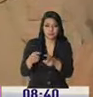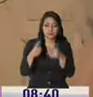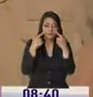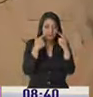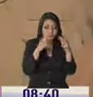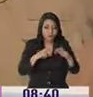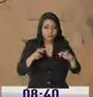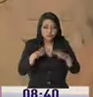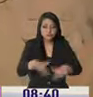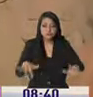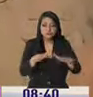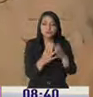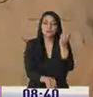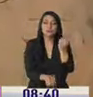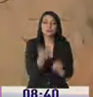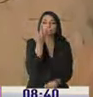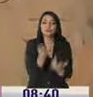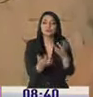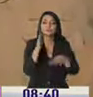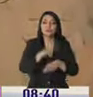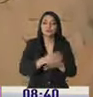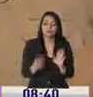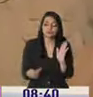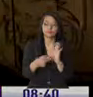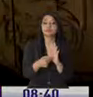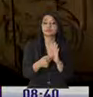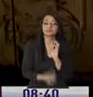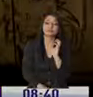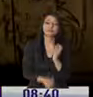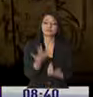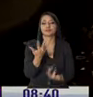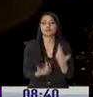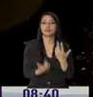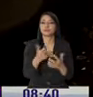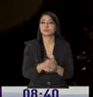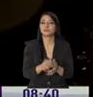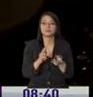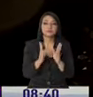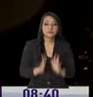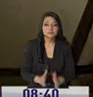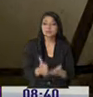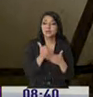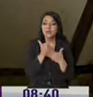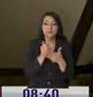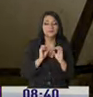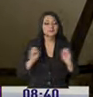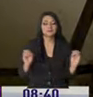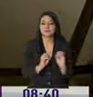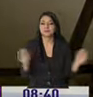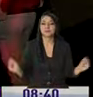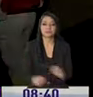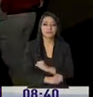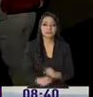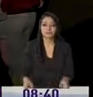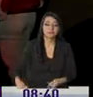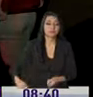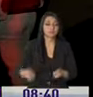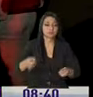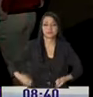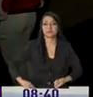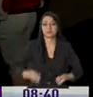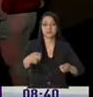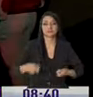que el incendio se dio por un cortocircuito en el lugar. Ni la ayuda que los vecinos del sector brindaron para sofocar las llamas fue suficiente para evitar el